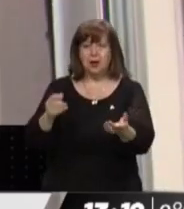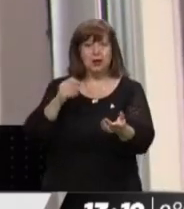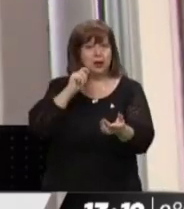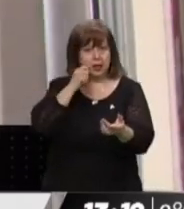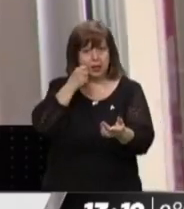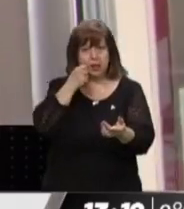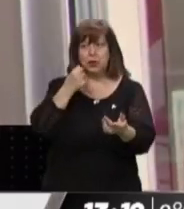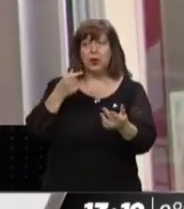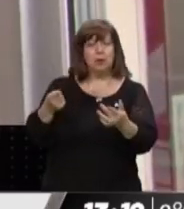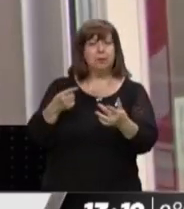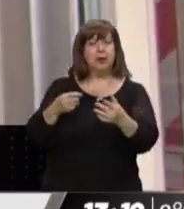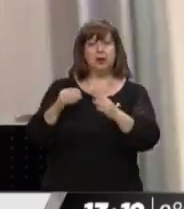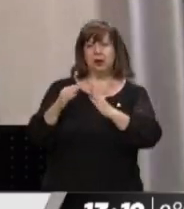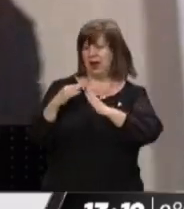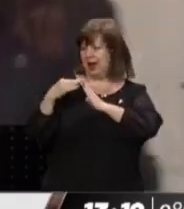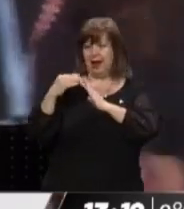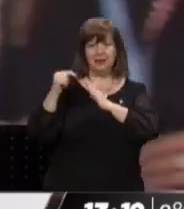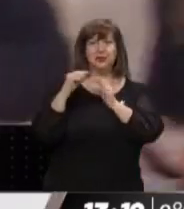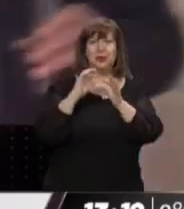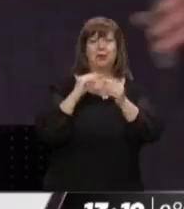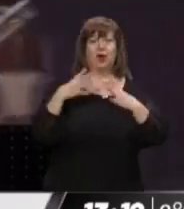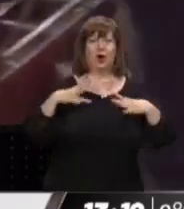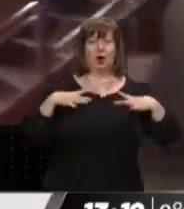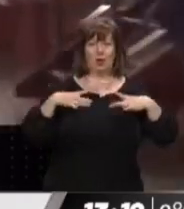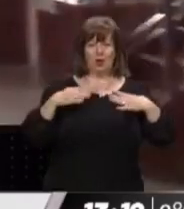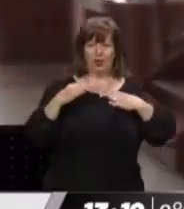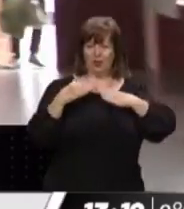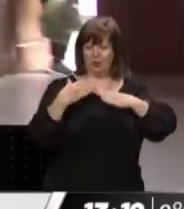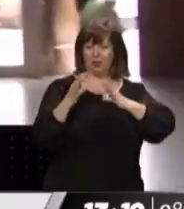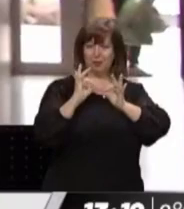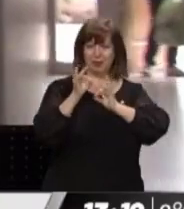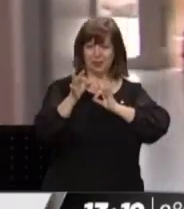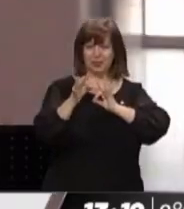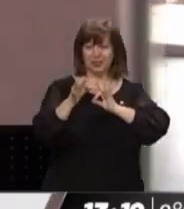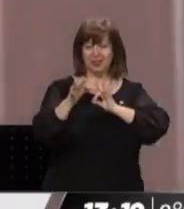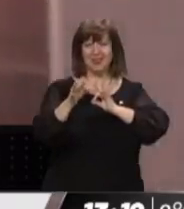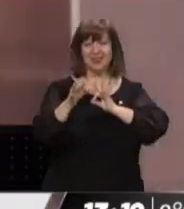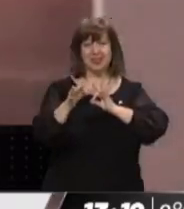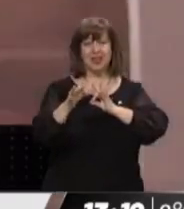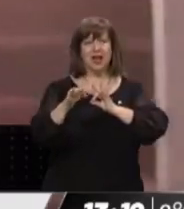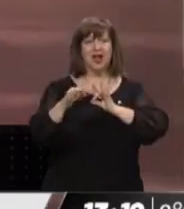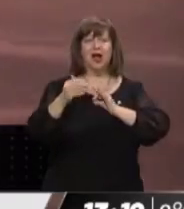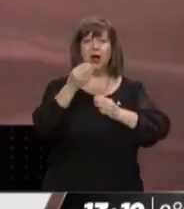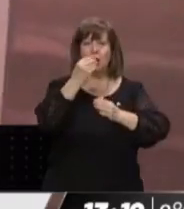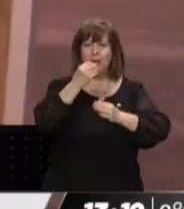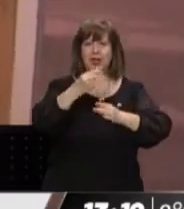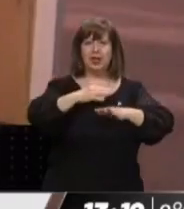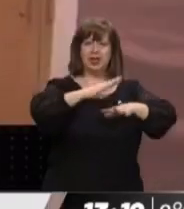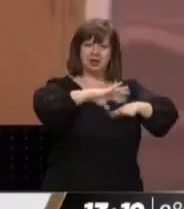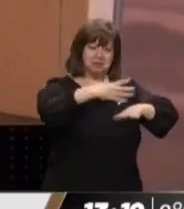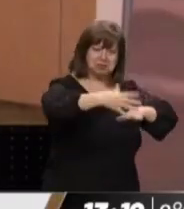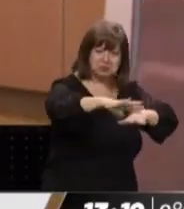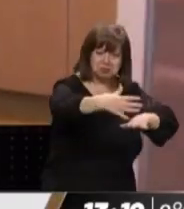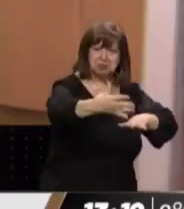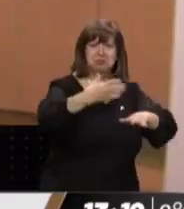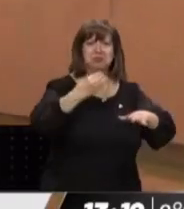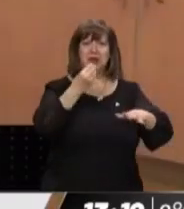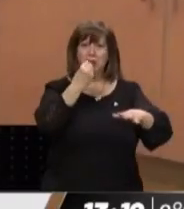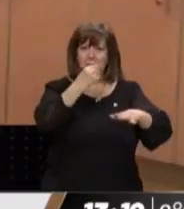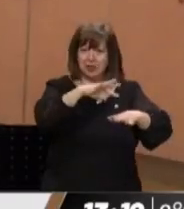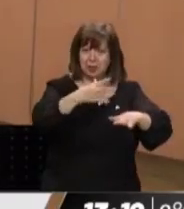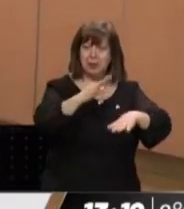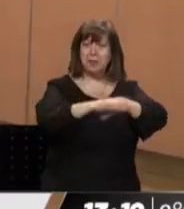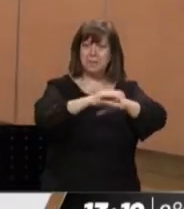tan cómoda. Se cocinan, vas a ver la cocina, Rulo, lo bonita que es. Se acompañan entre las madres, que es fundamental, y entre la familia.